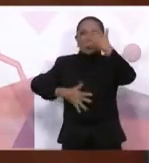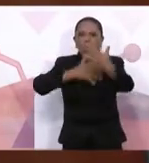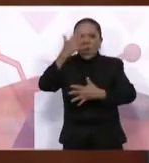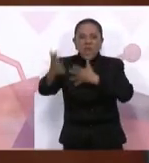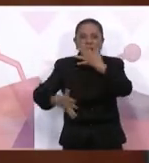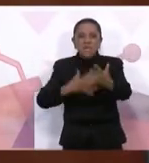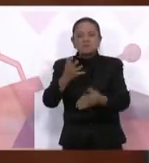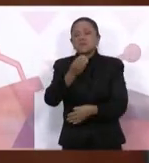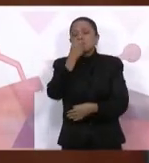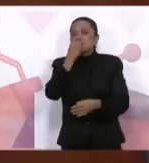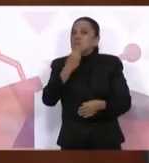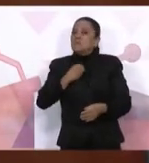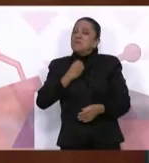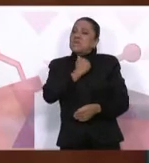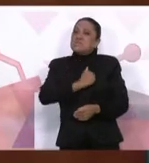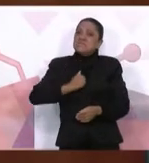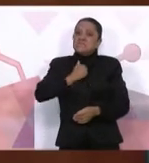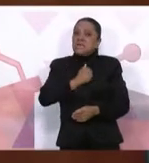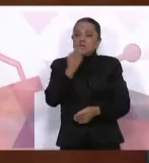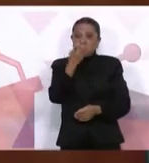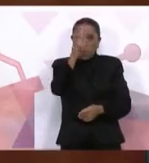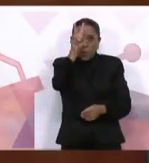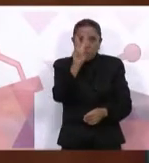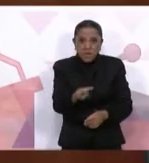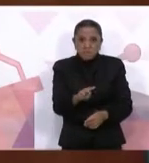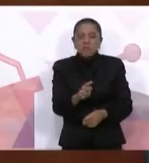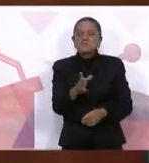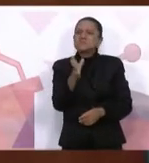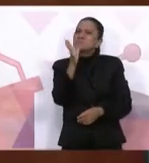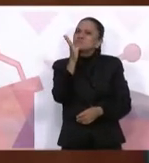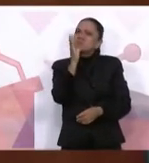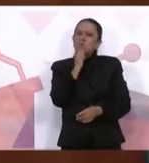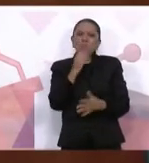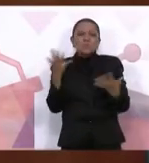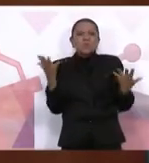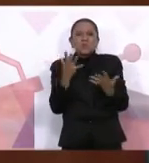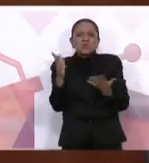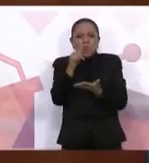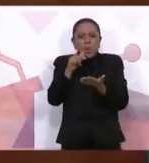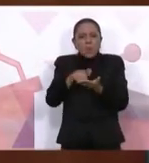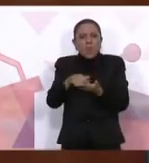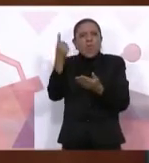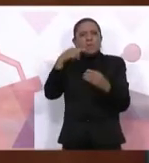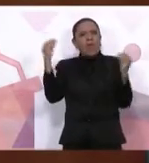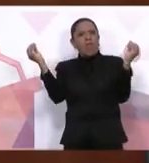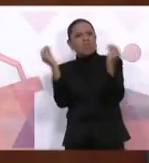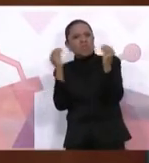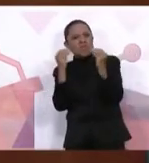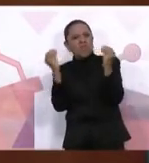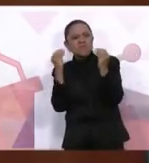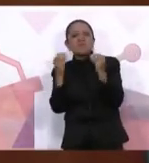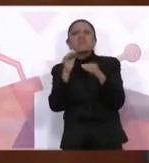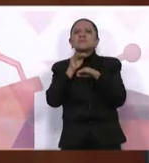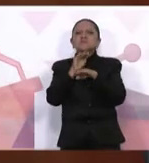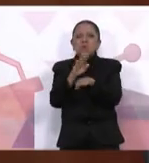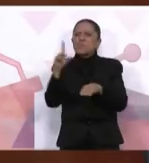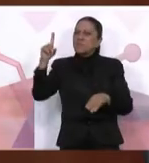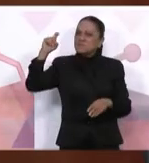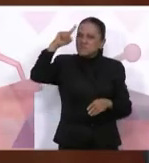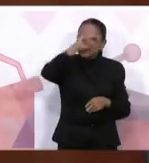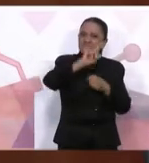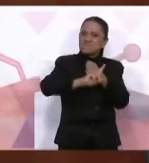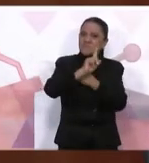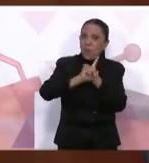ante tal realidad no seamos capaces de darnos los espacios para debatir en términos de la complejidad de la problemática que nos